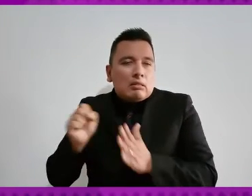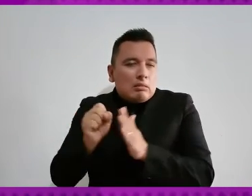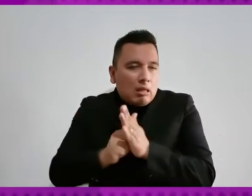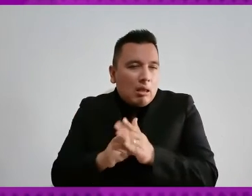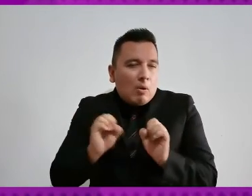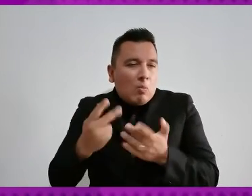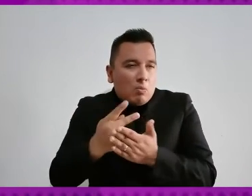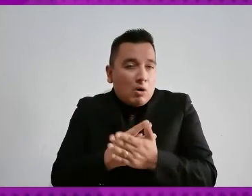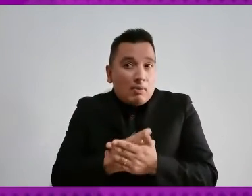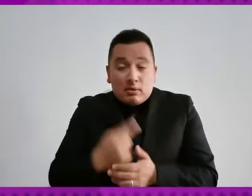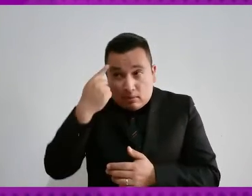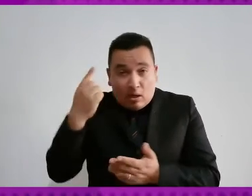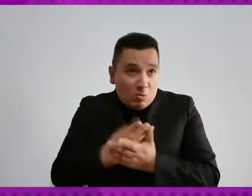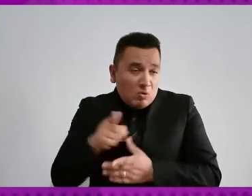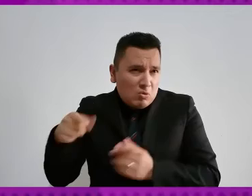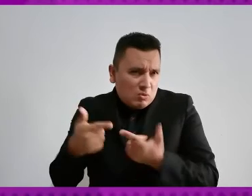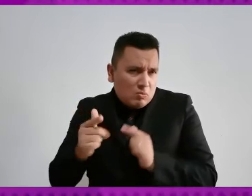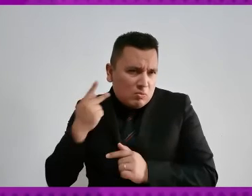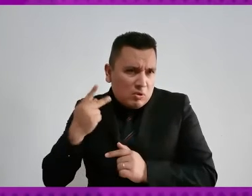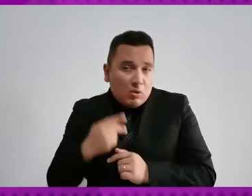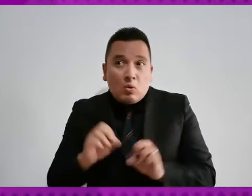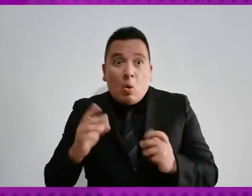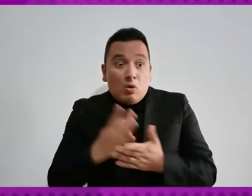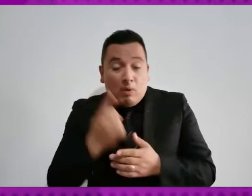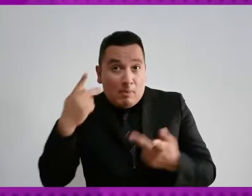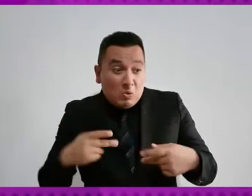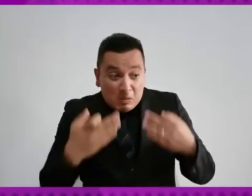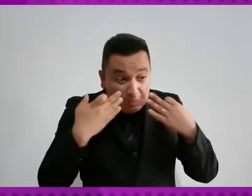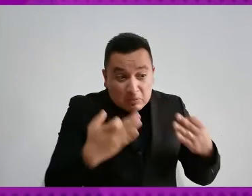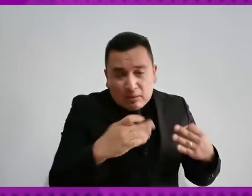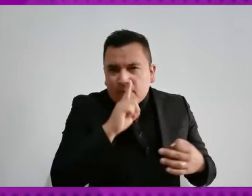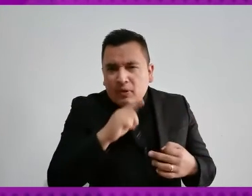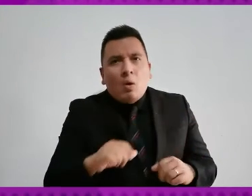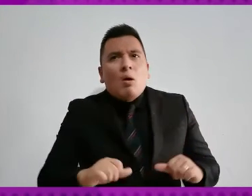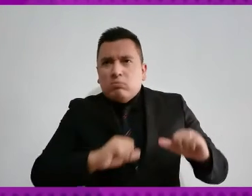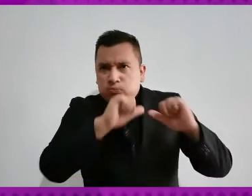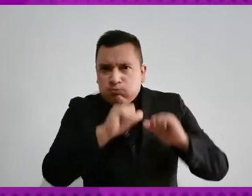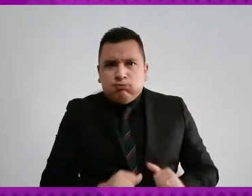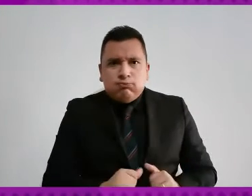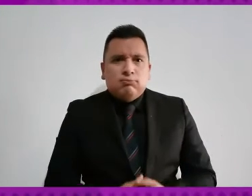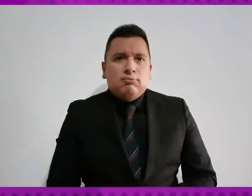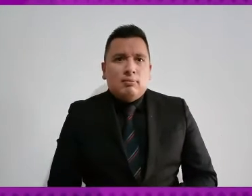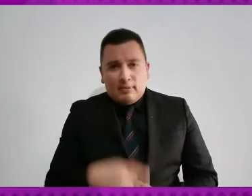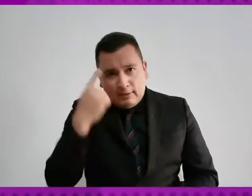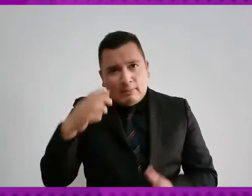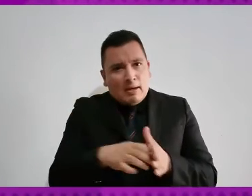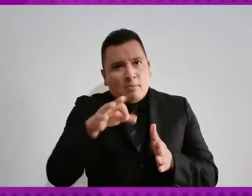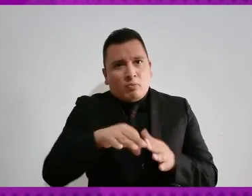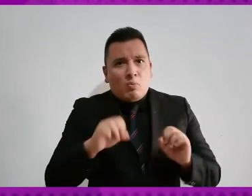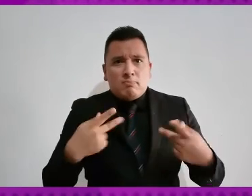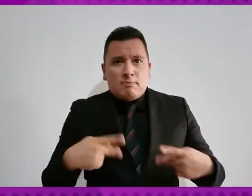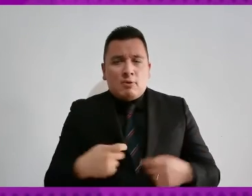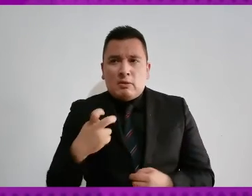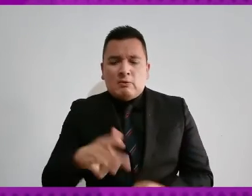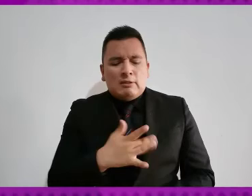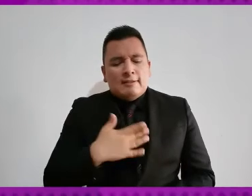insisto, no solo a los actores políticos, no solo a los observadores electorales, sino a las autoridades electorales, desde luego, y a la ciudadanía,